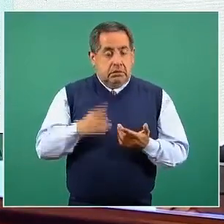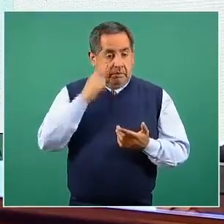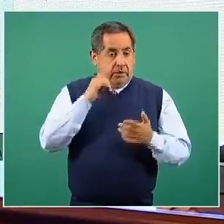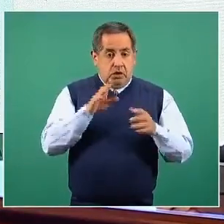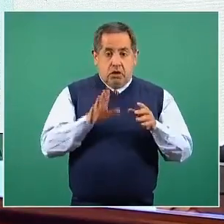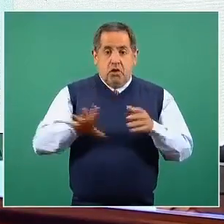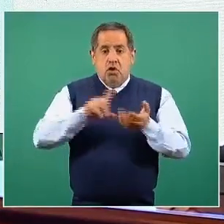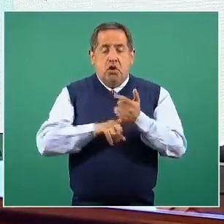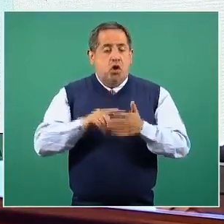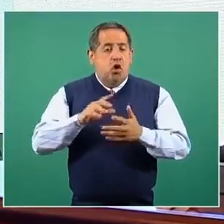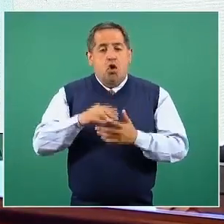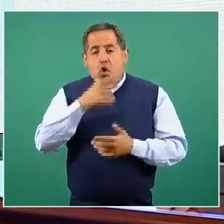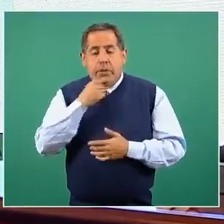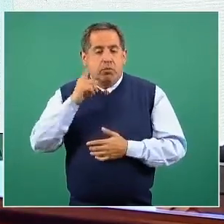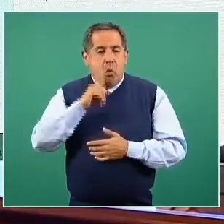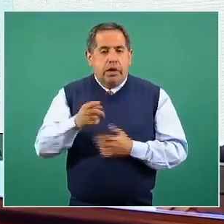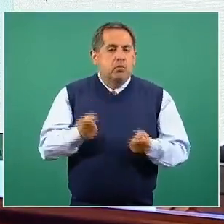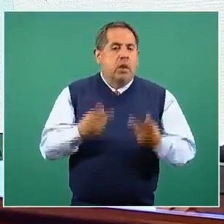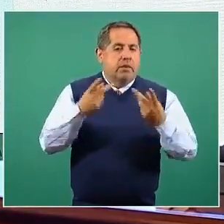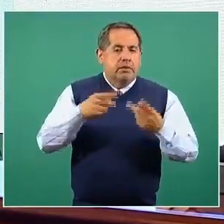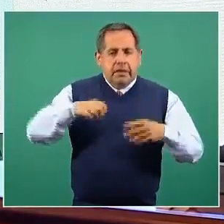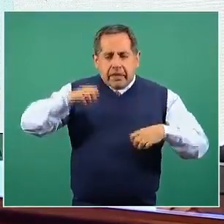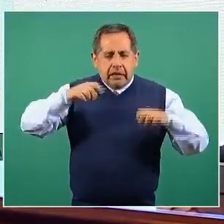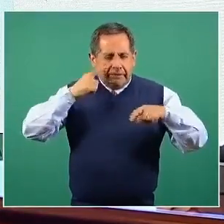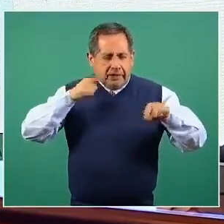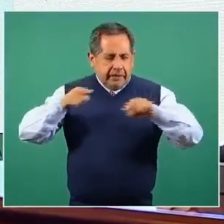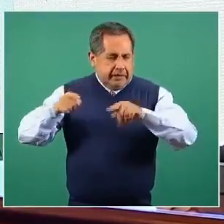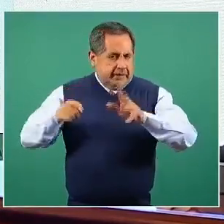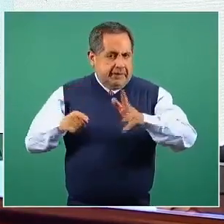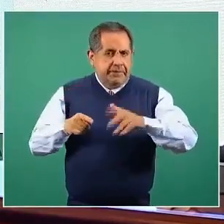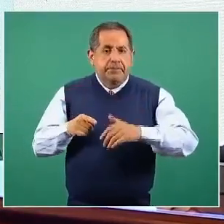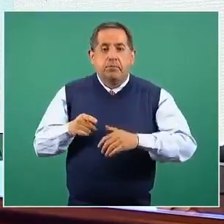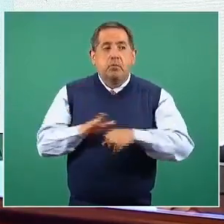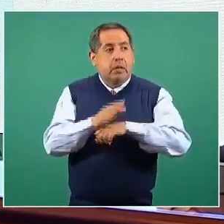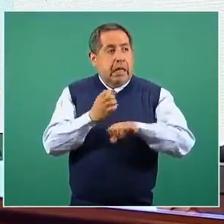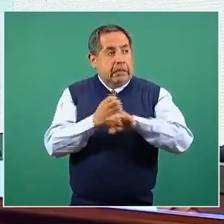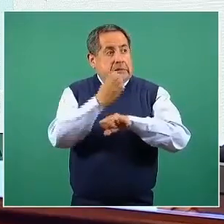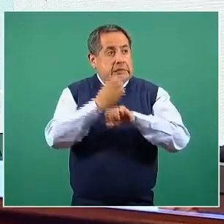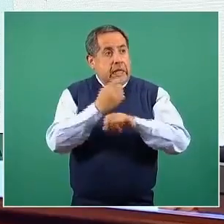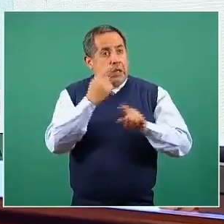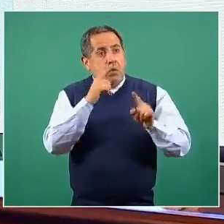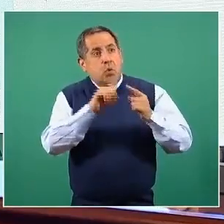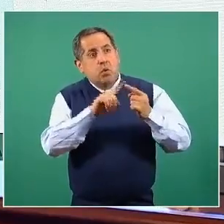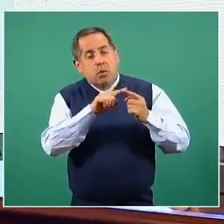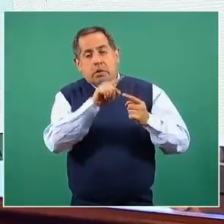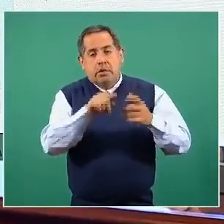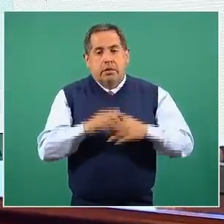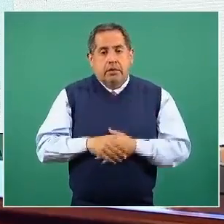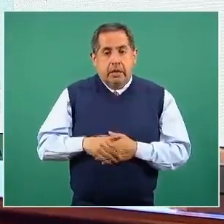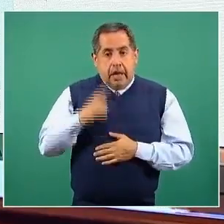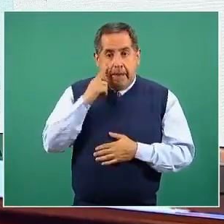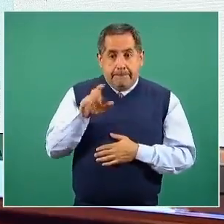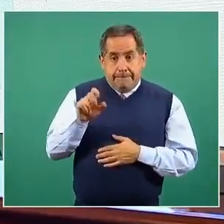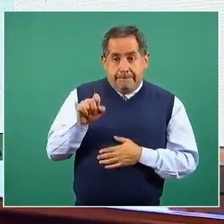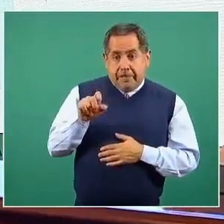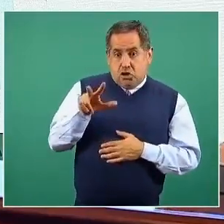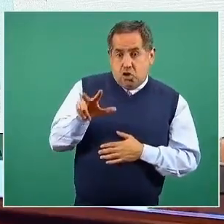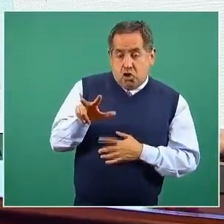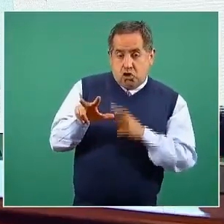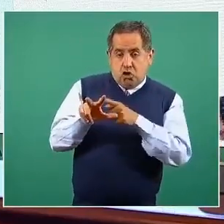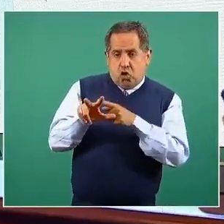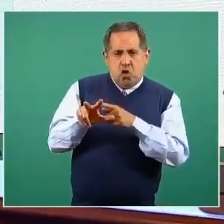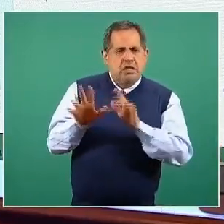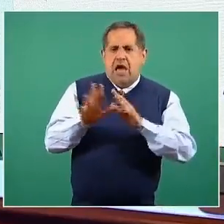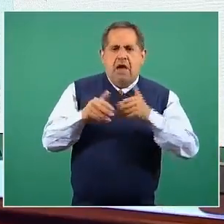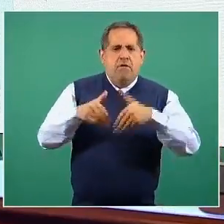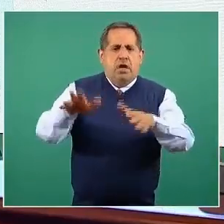en hombres y mujeres como la edad y también cuál es el estado actual. 28 de estos 34 ya se fueron a su